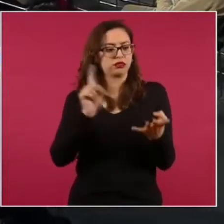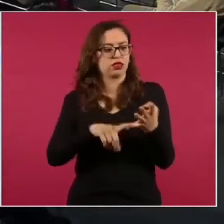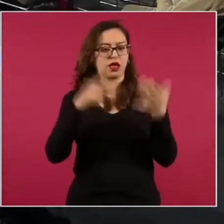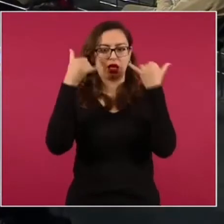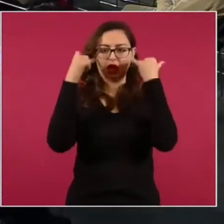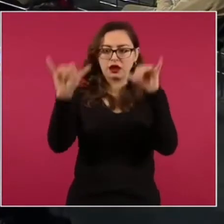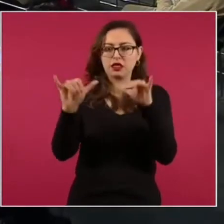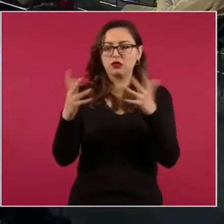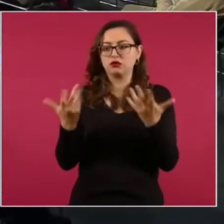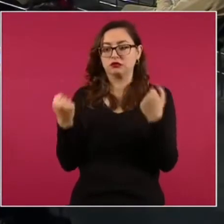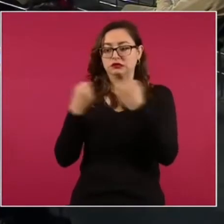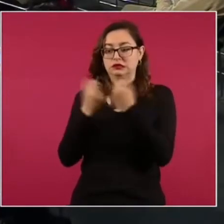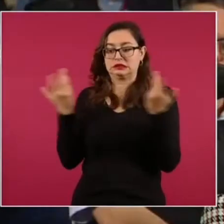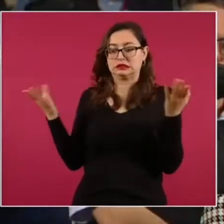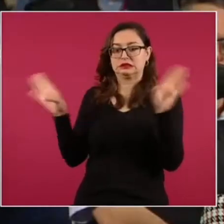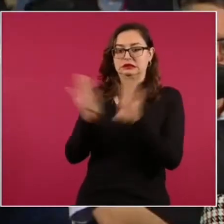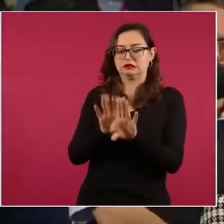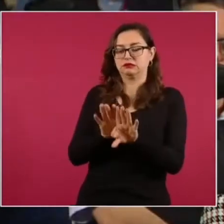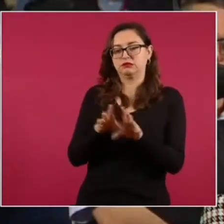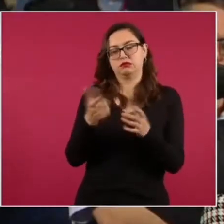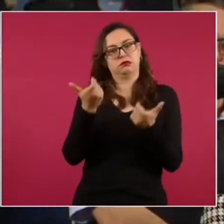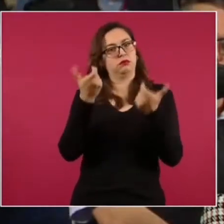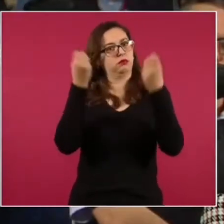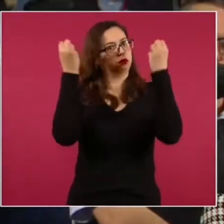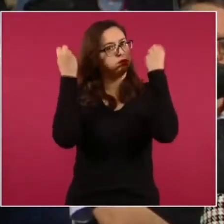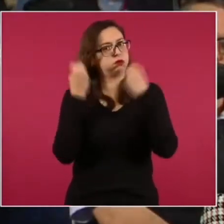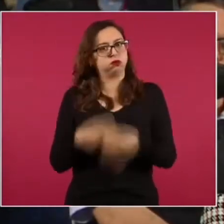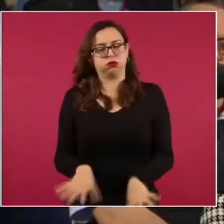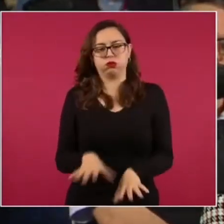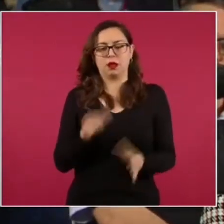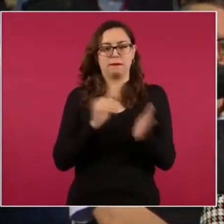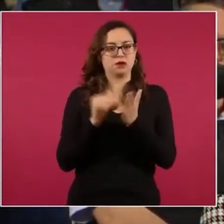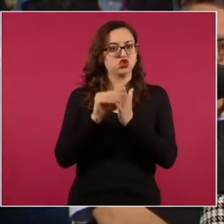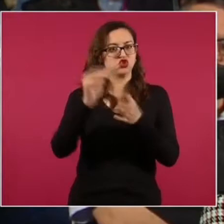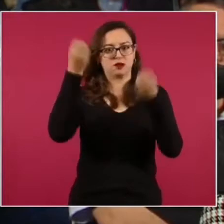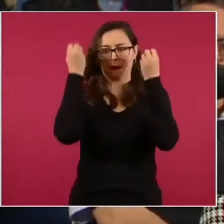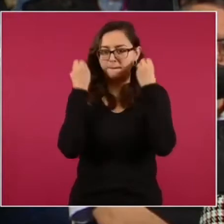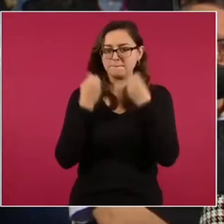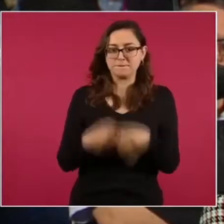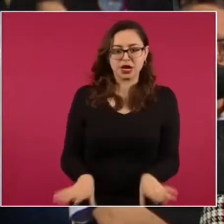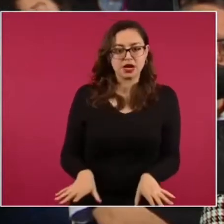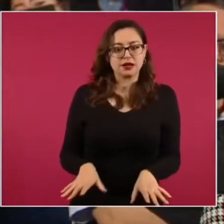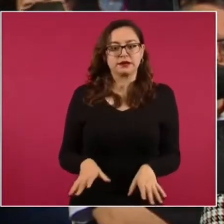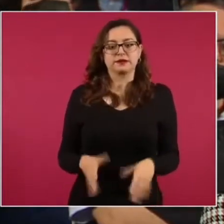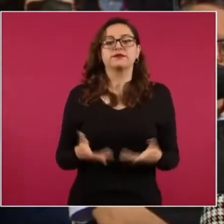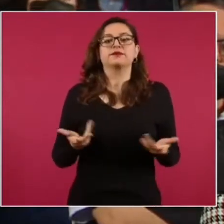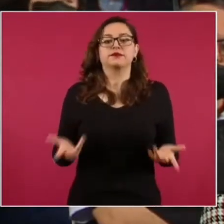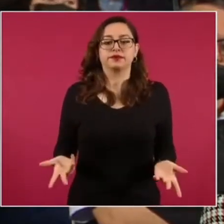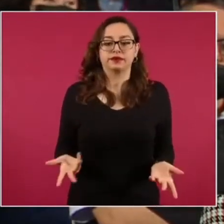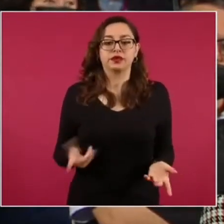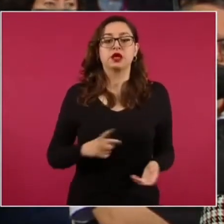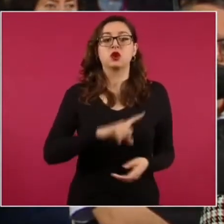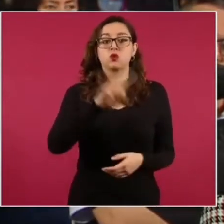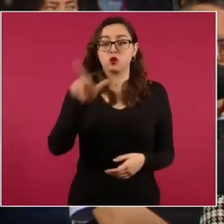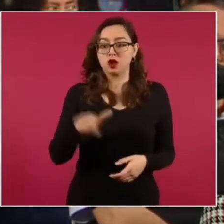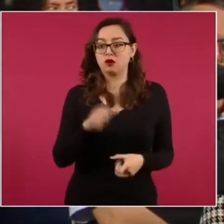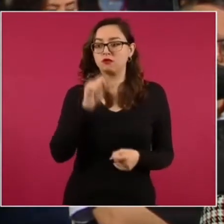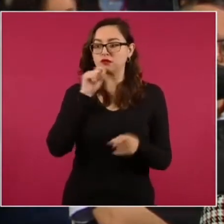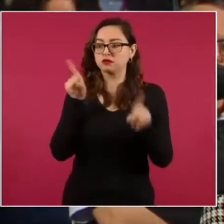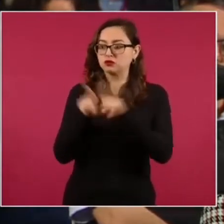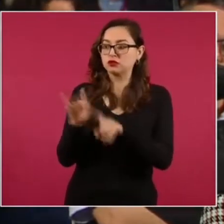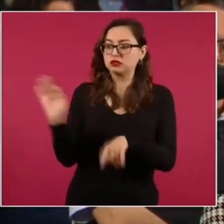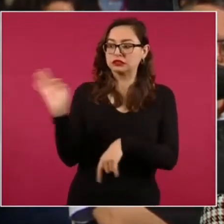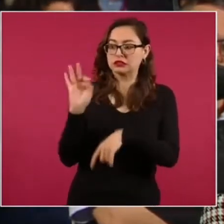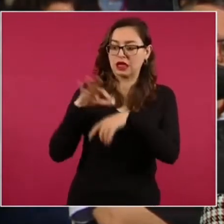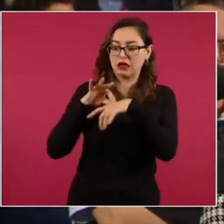de millones de empleos y en fin, digo de que las plagas regresen y ha sido un alto